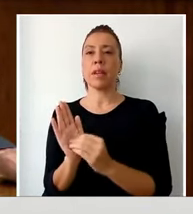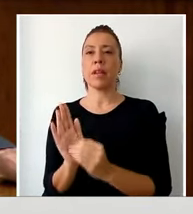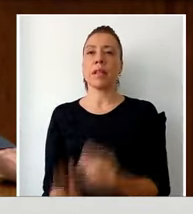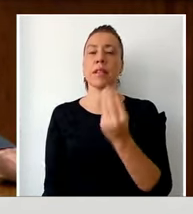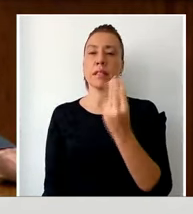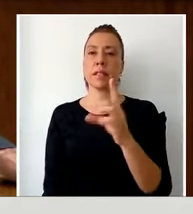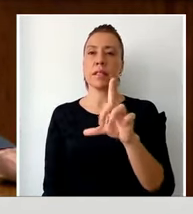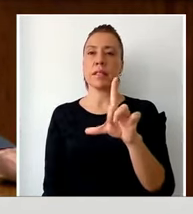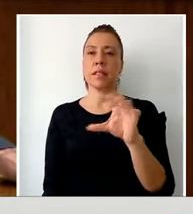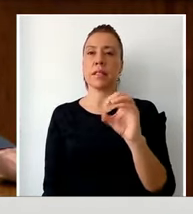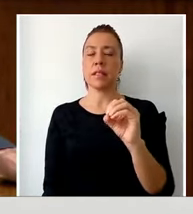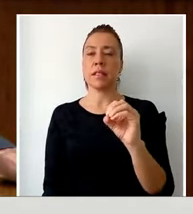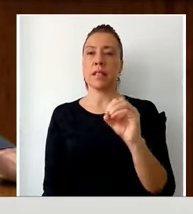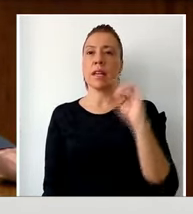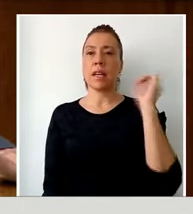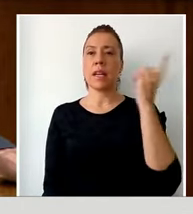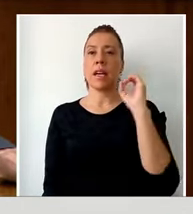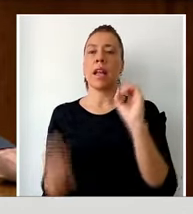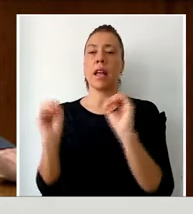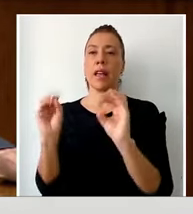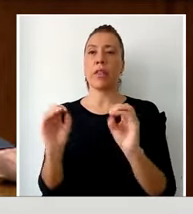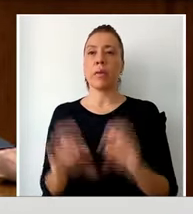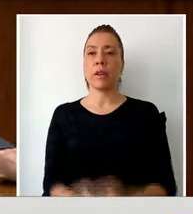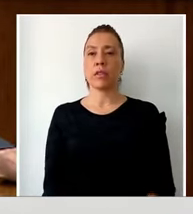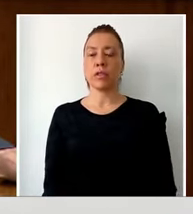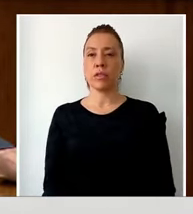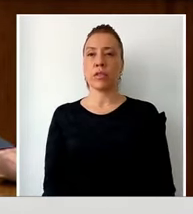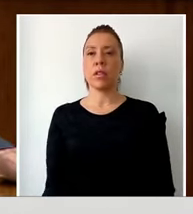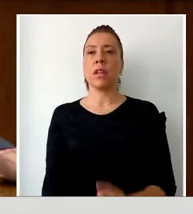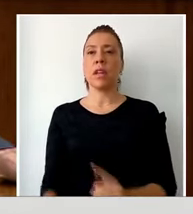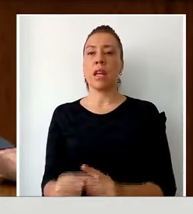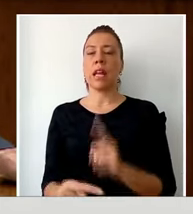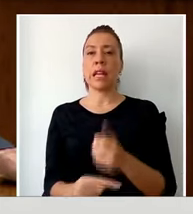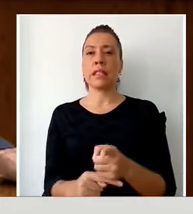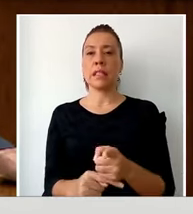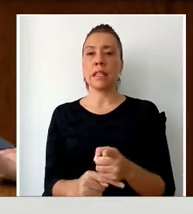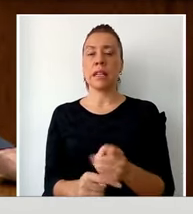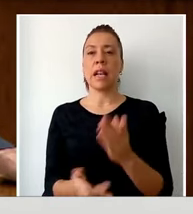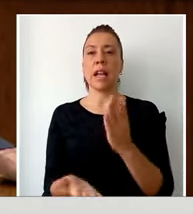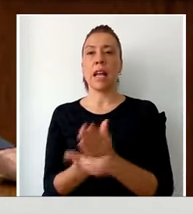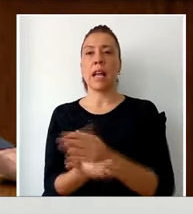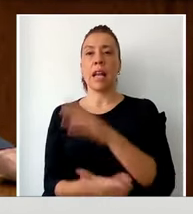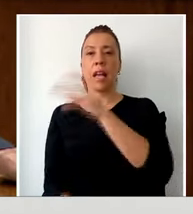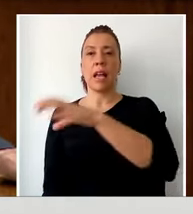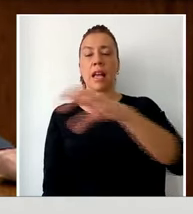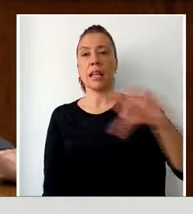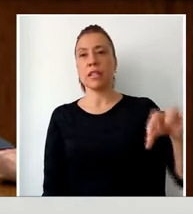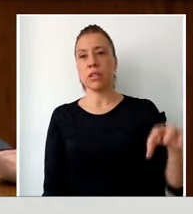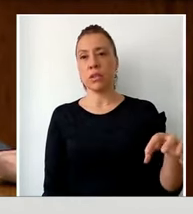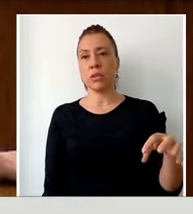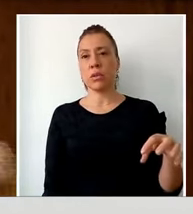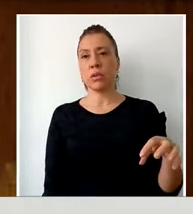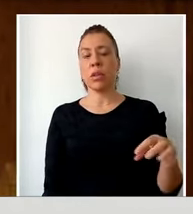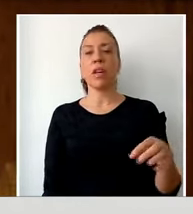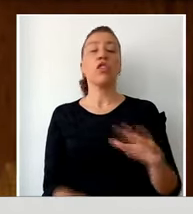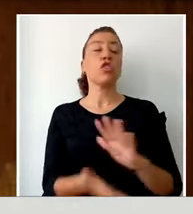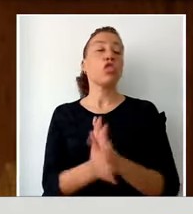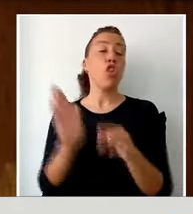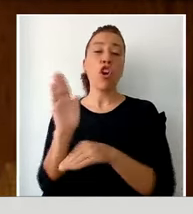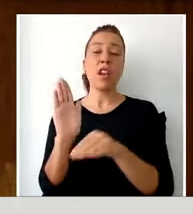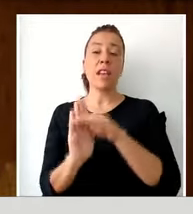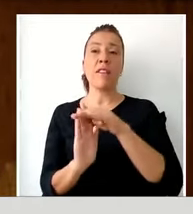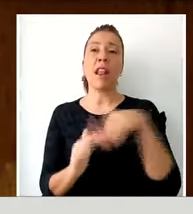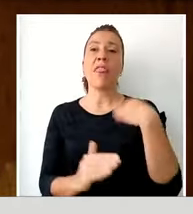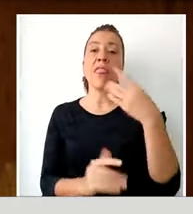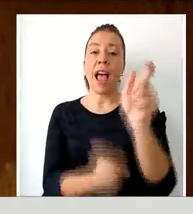general de educación para exigir que los establecimientos educacionales de todo nivel otorguen a sus alumnos y